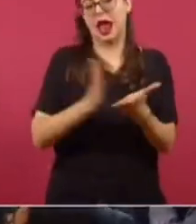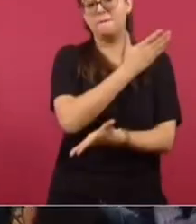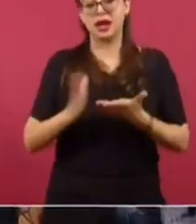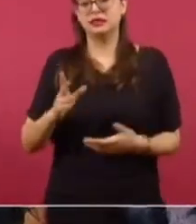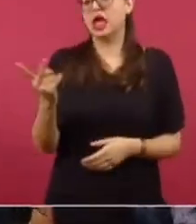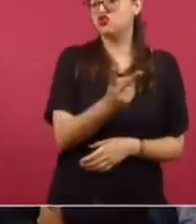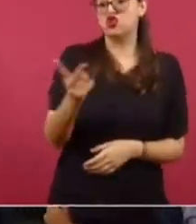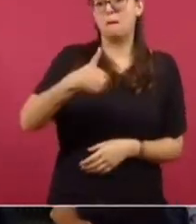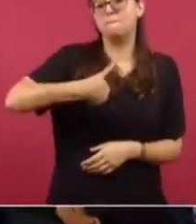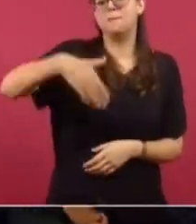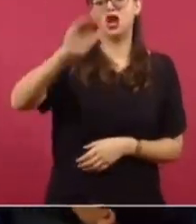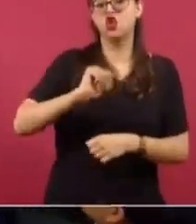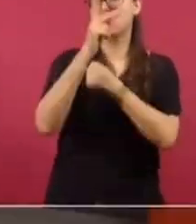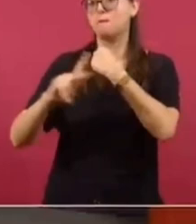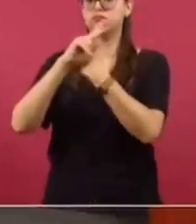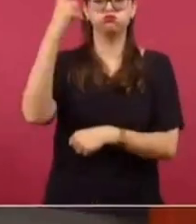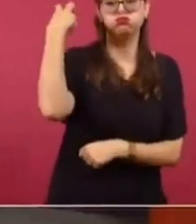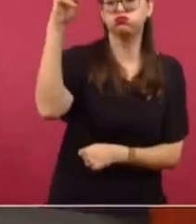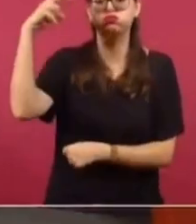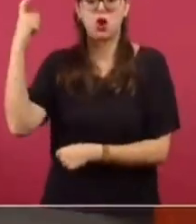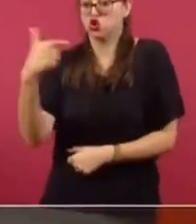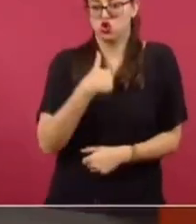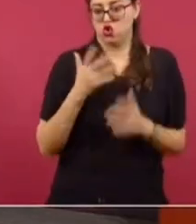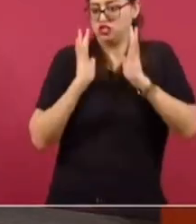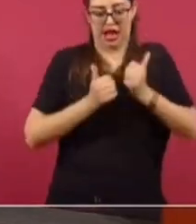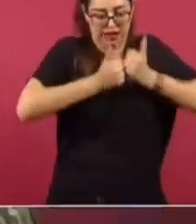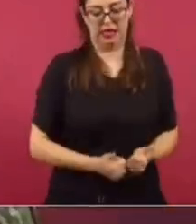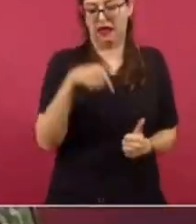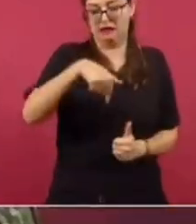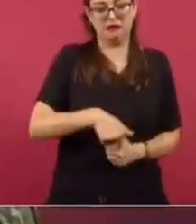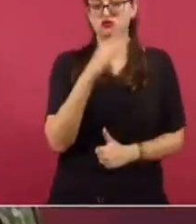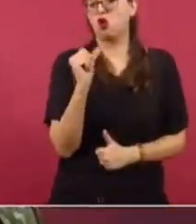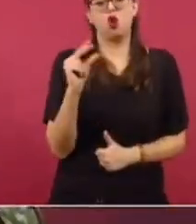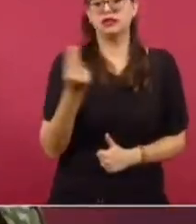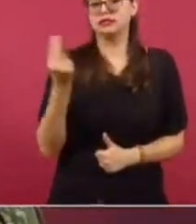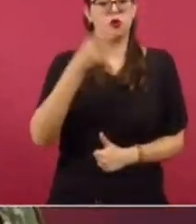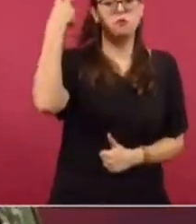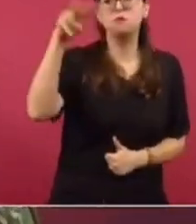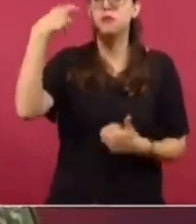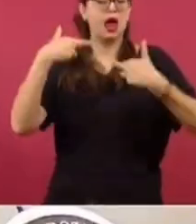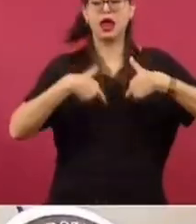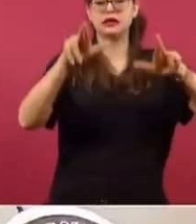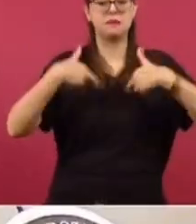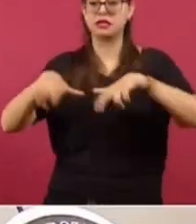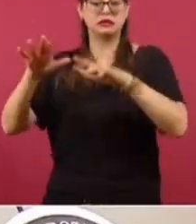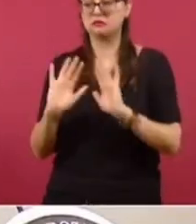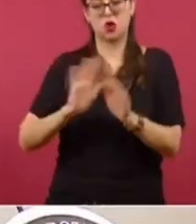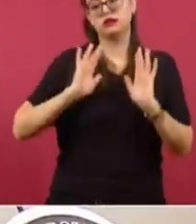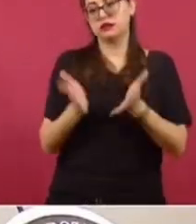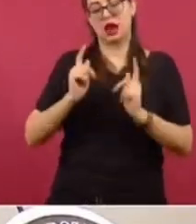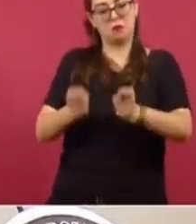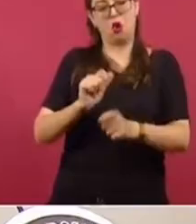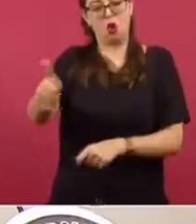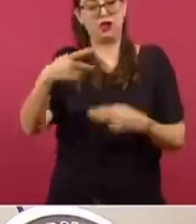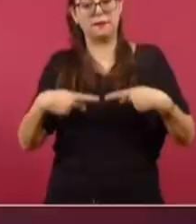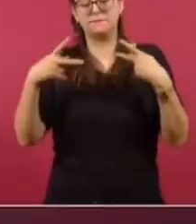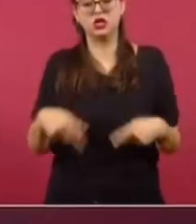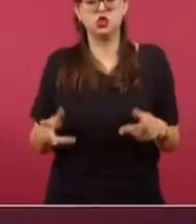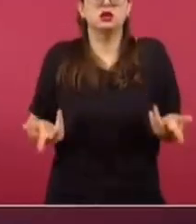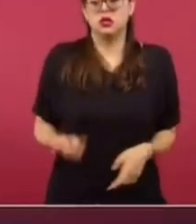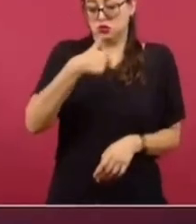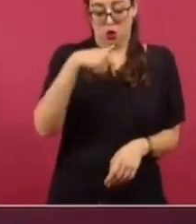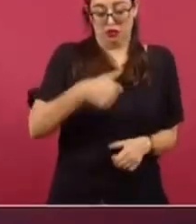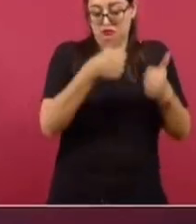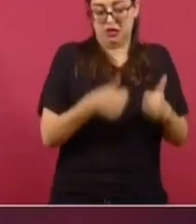extranjero. Es decir, yo ya no tengo que salir a representar al ejército mexicano a manera internacional, si no hay otra persona que lo hace. Yo representaré a la institución